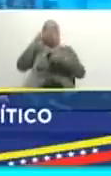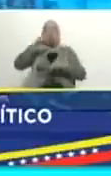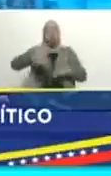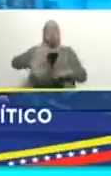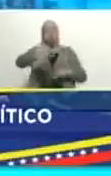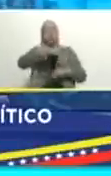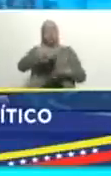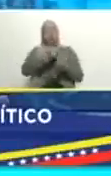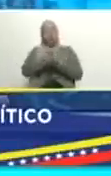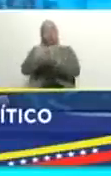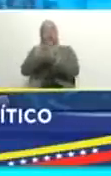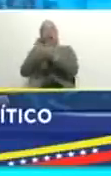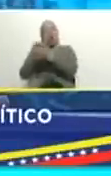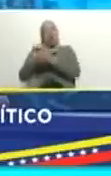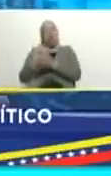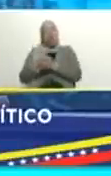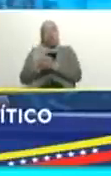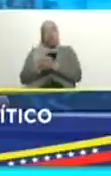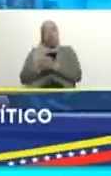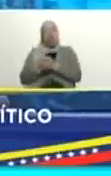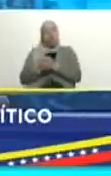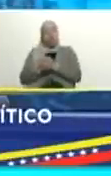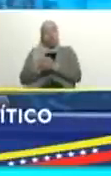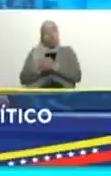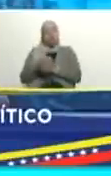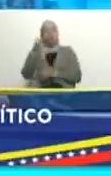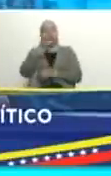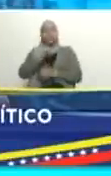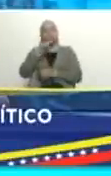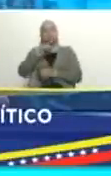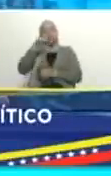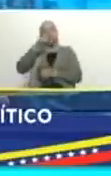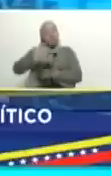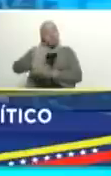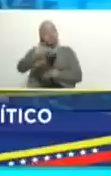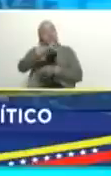basado en el amor, la solidaridad, la tolerancia nacional.